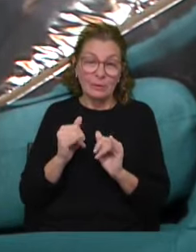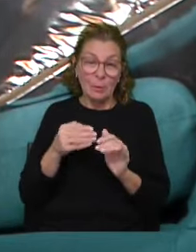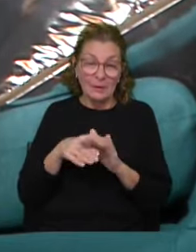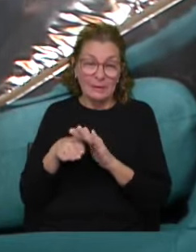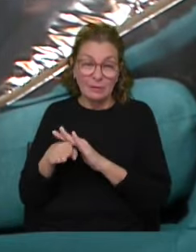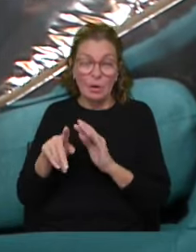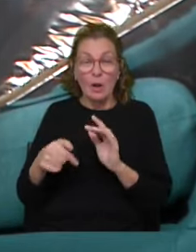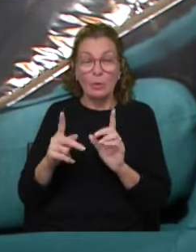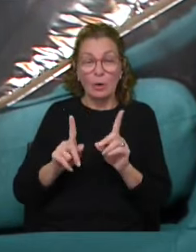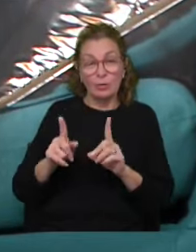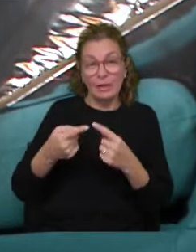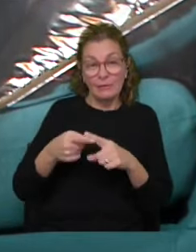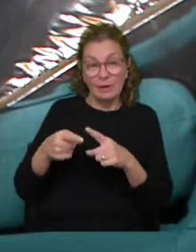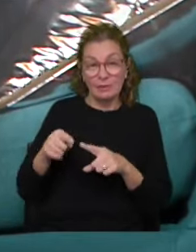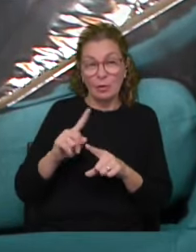involucrando más en alguna cosa o no.